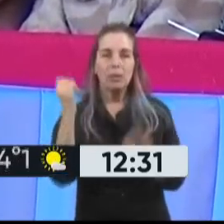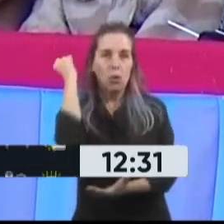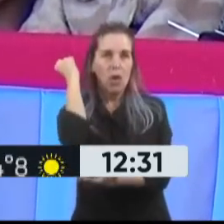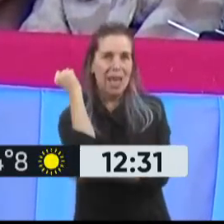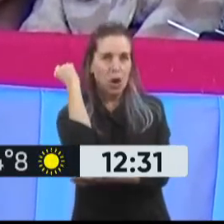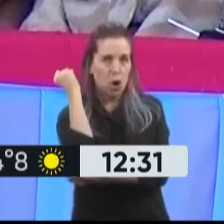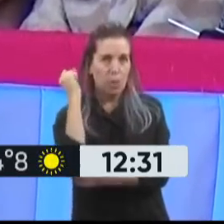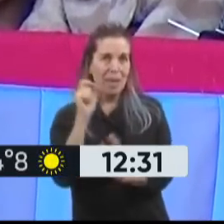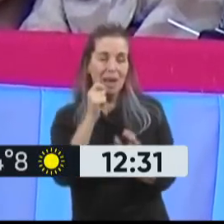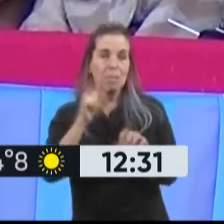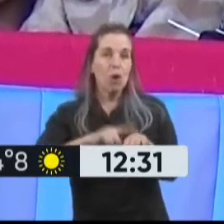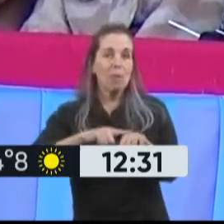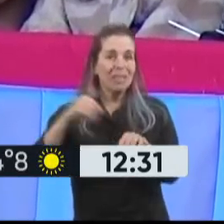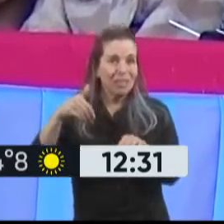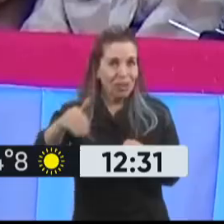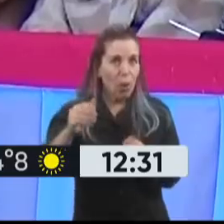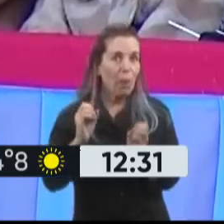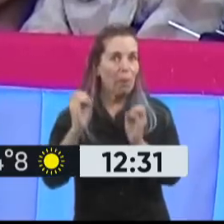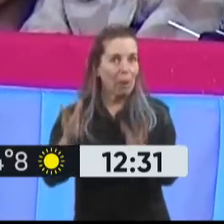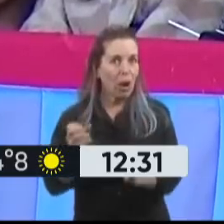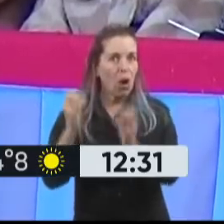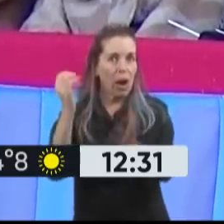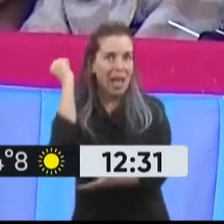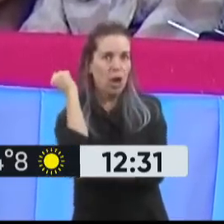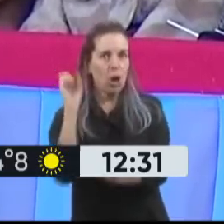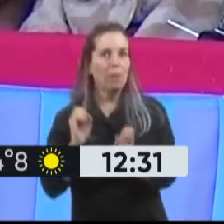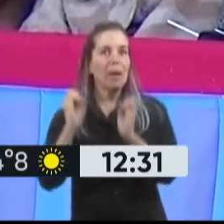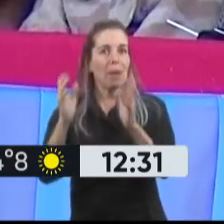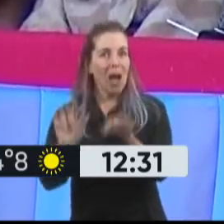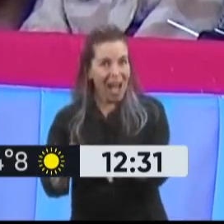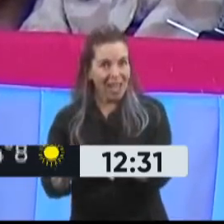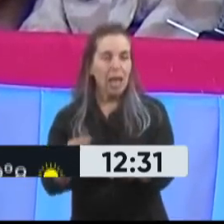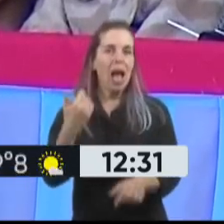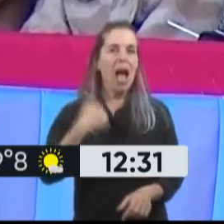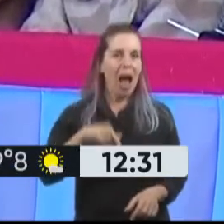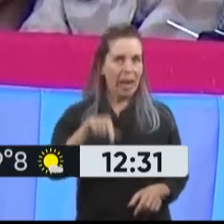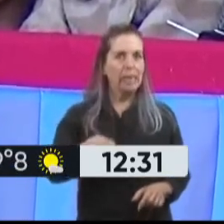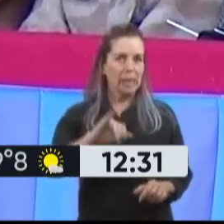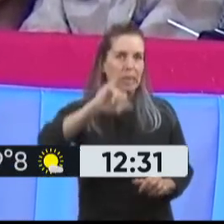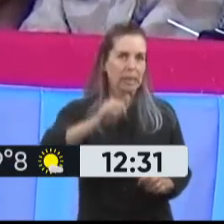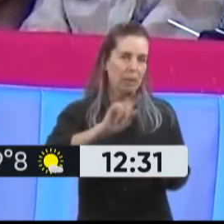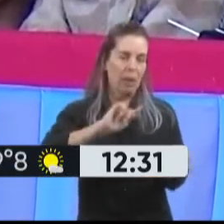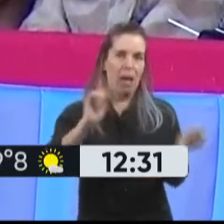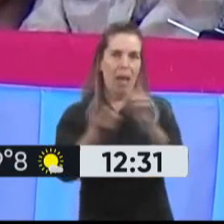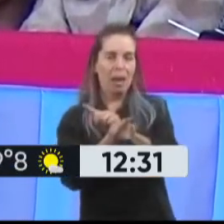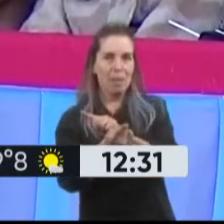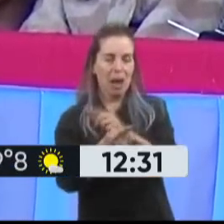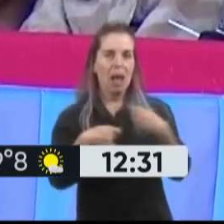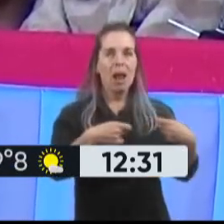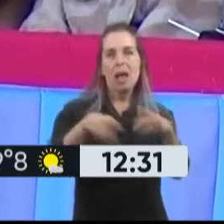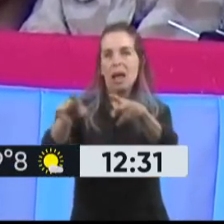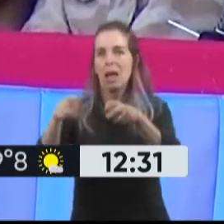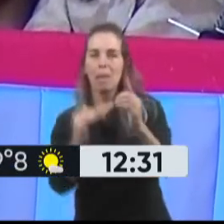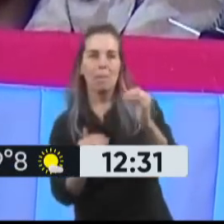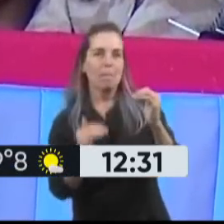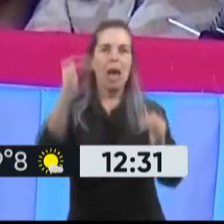argentina empiece a rebotar, Argentina va a pasar a tener un abultado superávit financiero y a